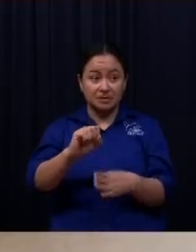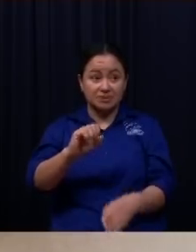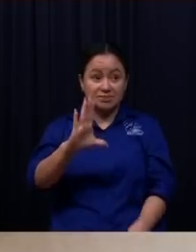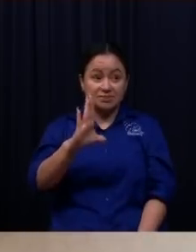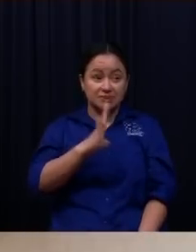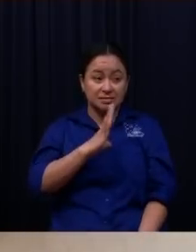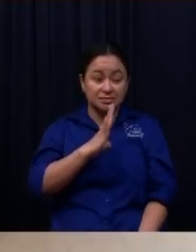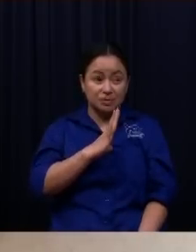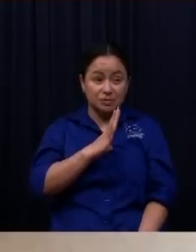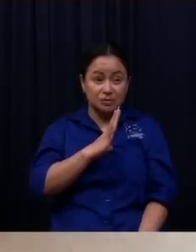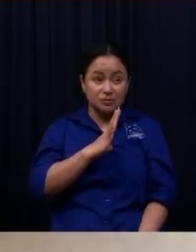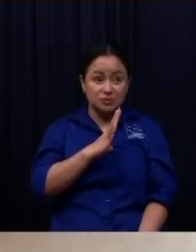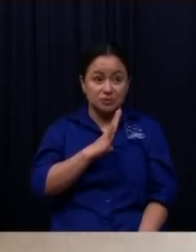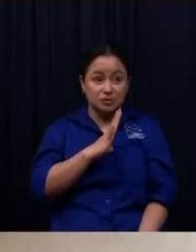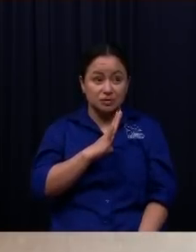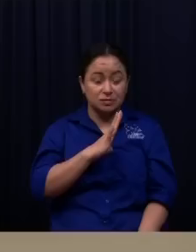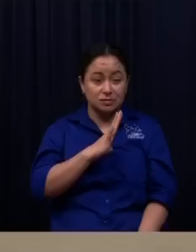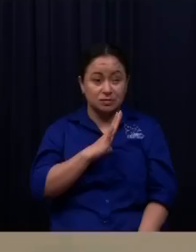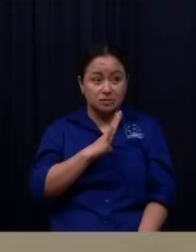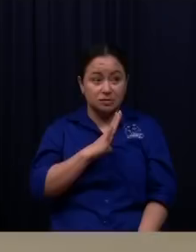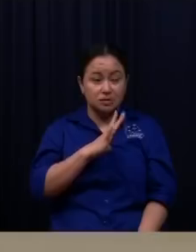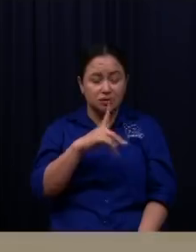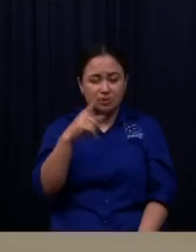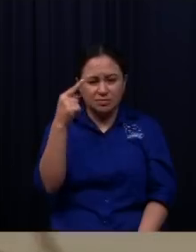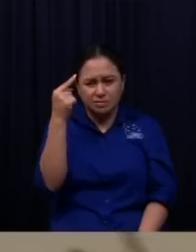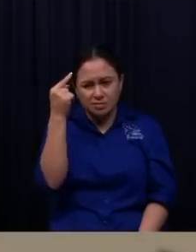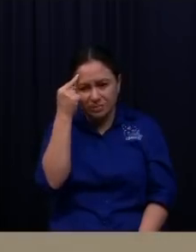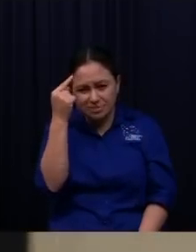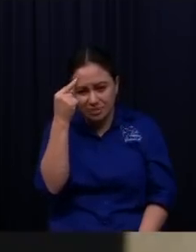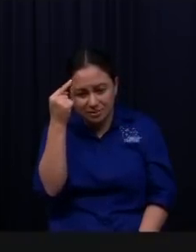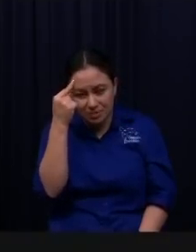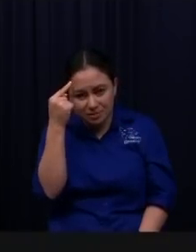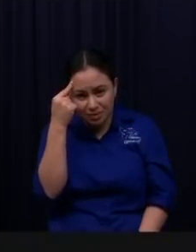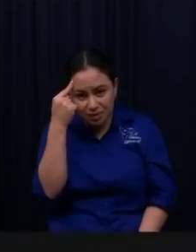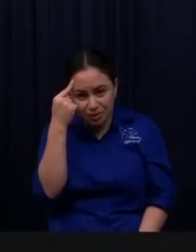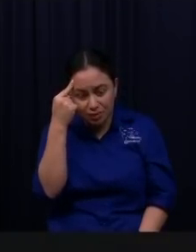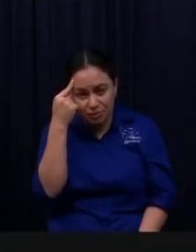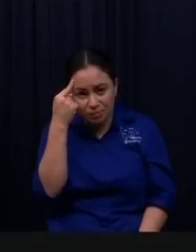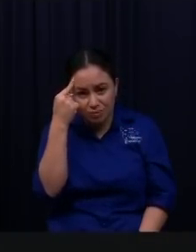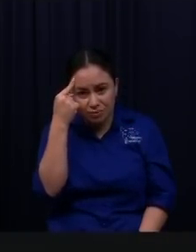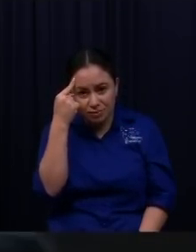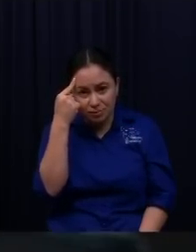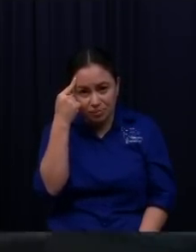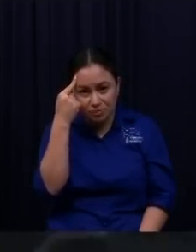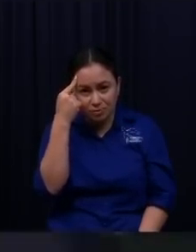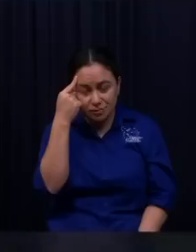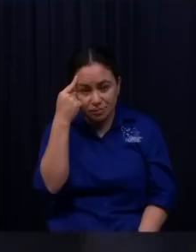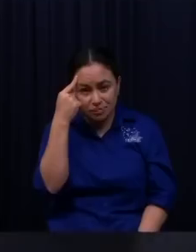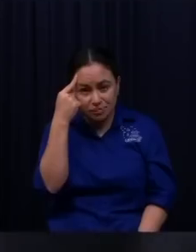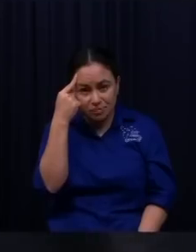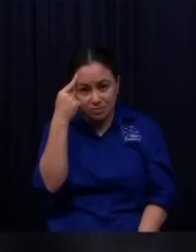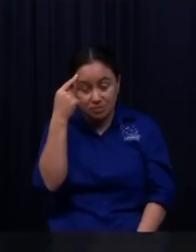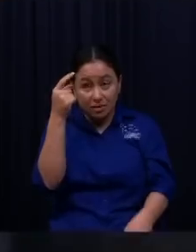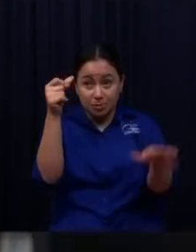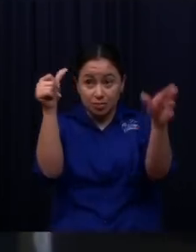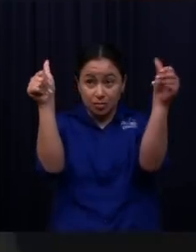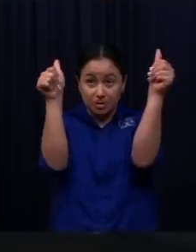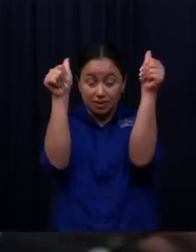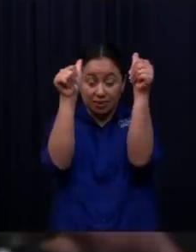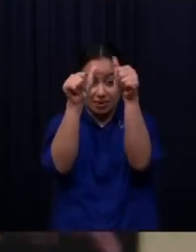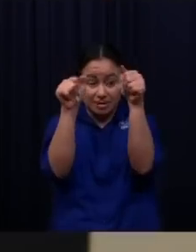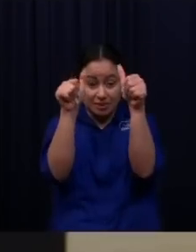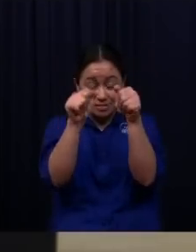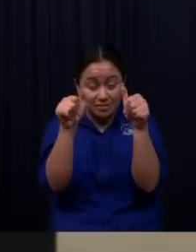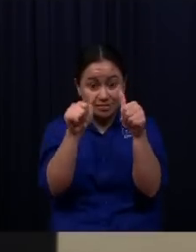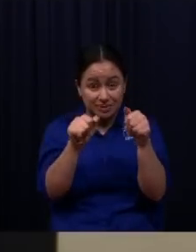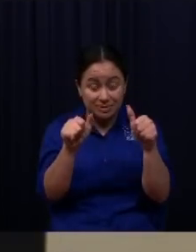tienen, ¿qué tenemos? Tenemos un altar, tenemos un gran sumo sacerdote,